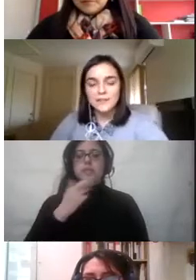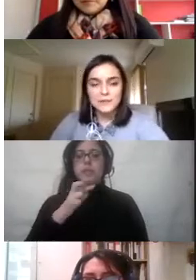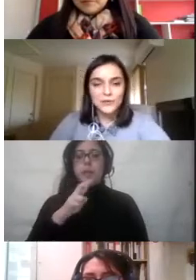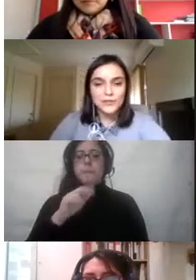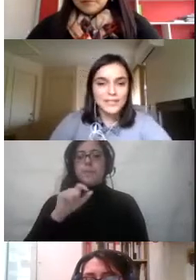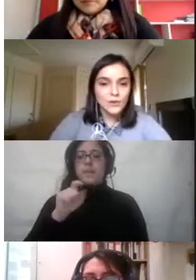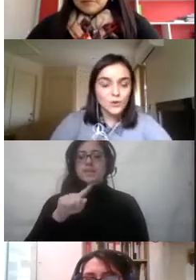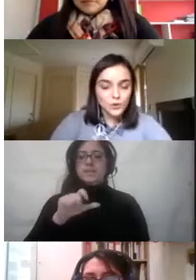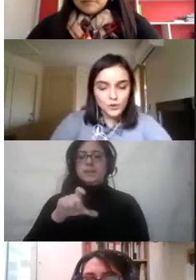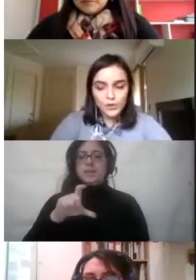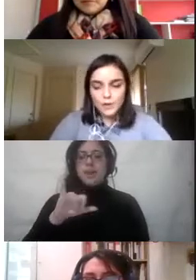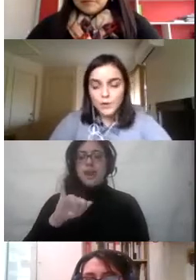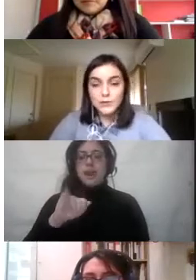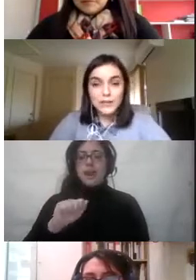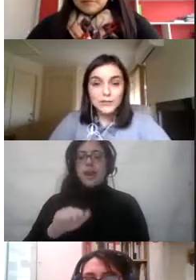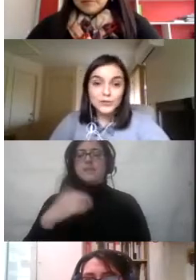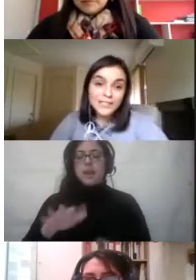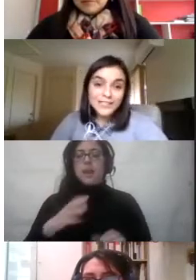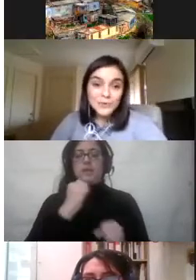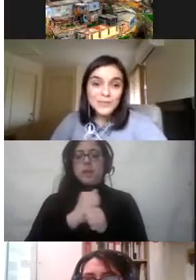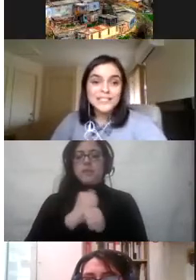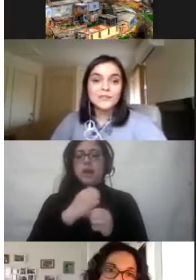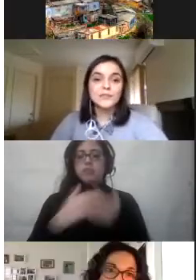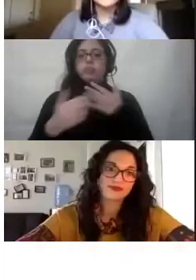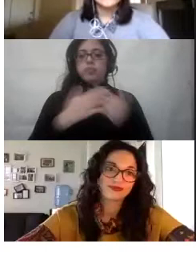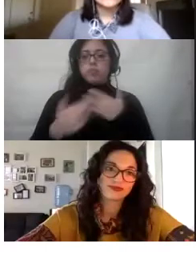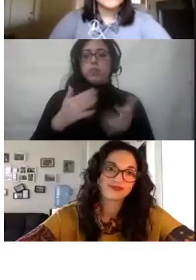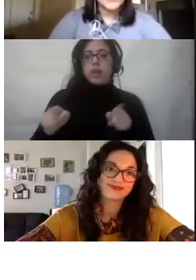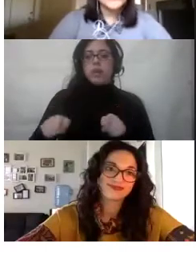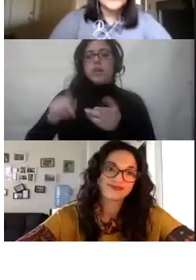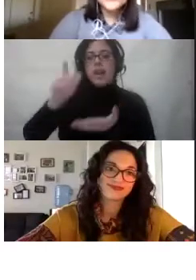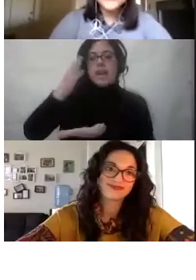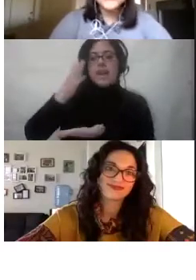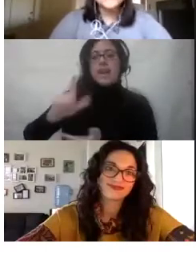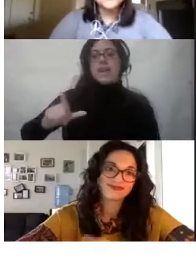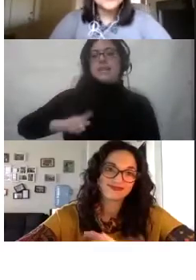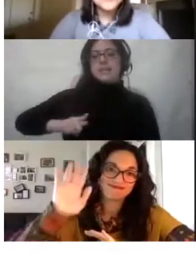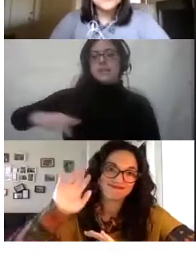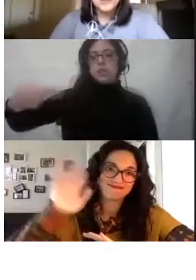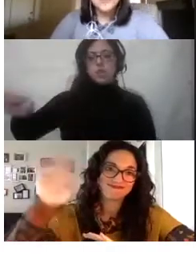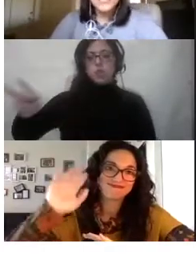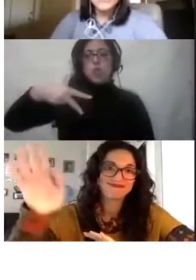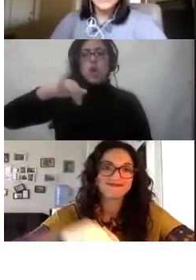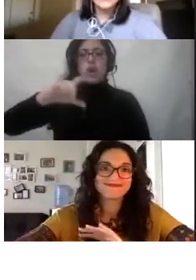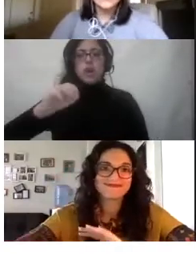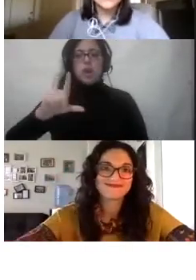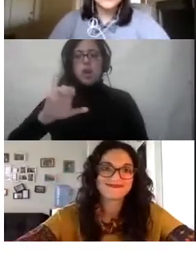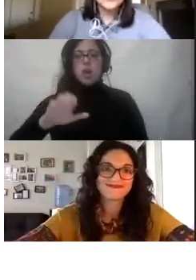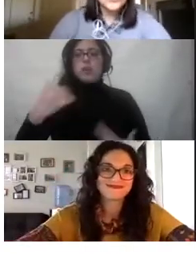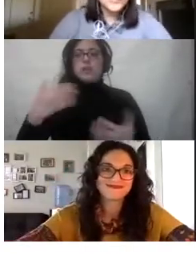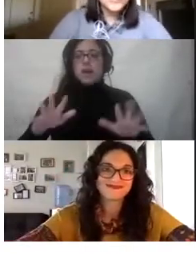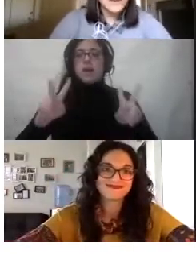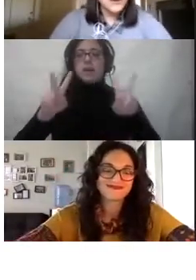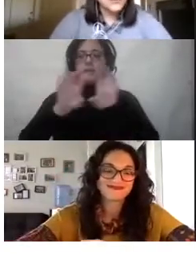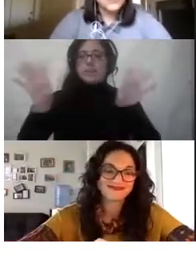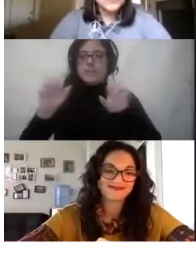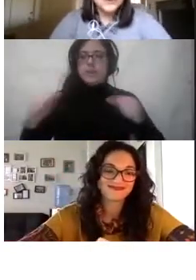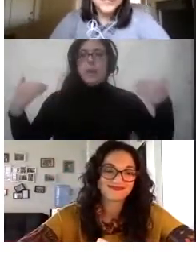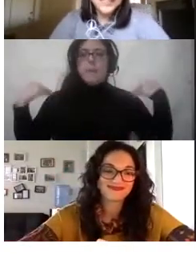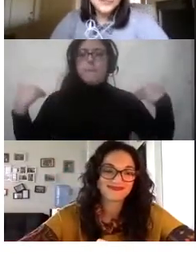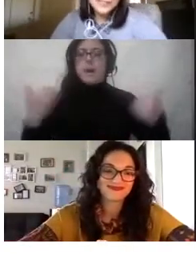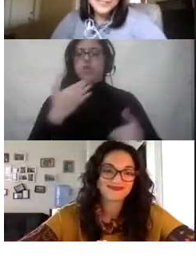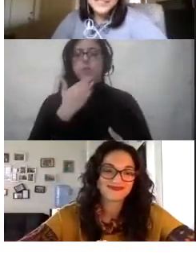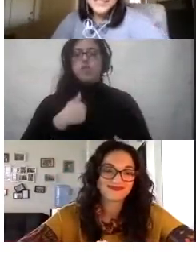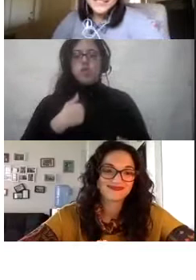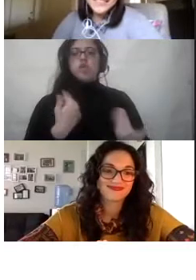en el Departamento de Desarrollo Profesional Docente de su liceo. Tenemos a Nicole, que coordina un sistema de prácticas, y estoy yo, que trabajo en formación